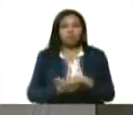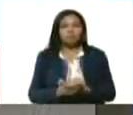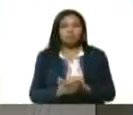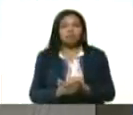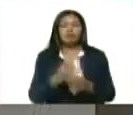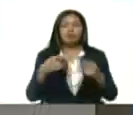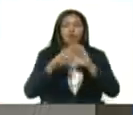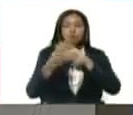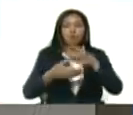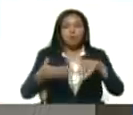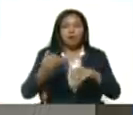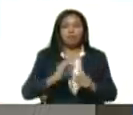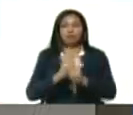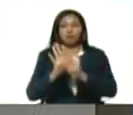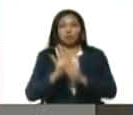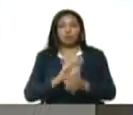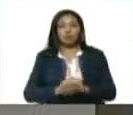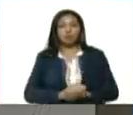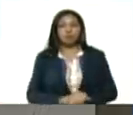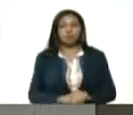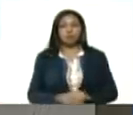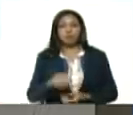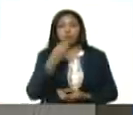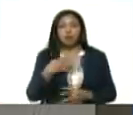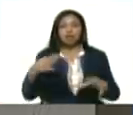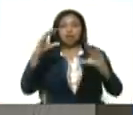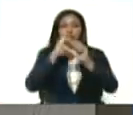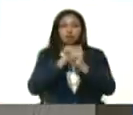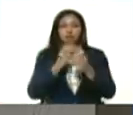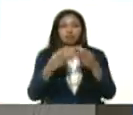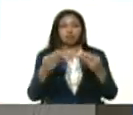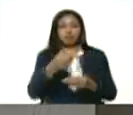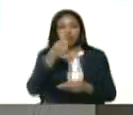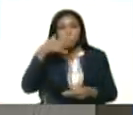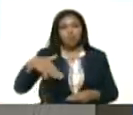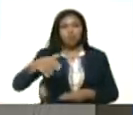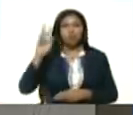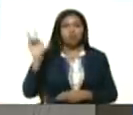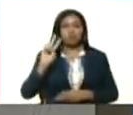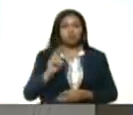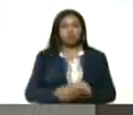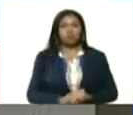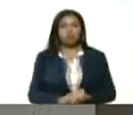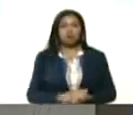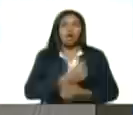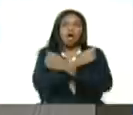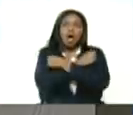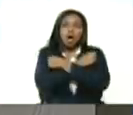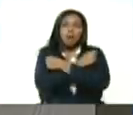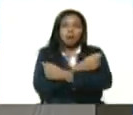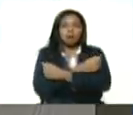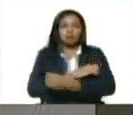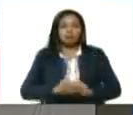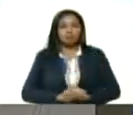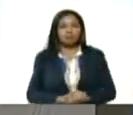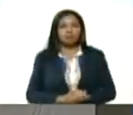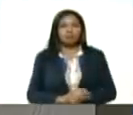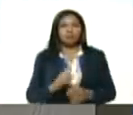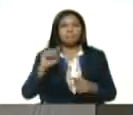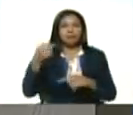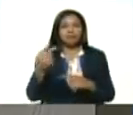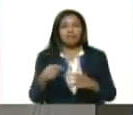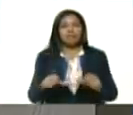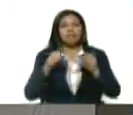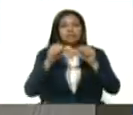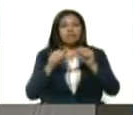de COVID-19. Muy buenas noches a todo el pueblo de Venezuela, un gran abrazo y mañana